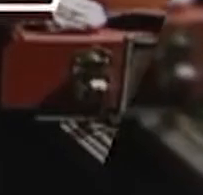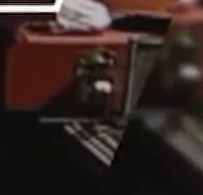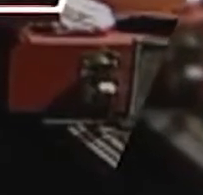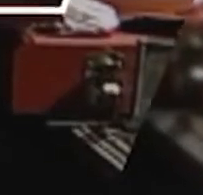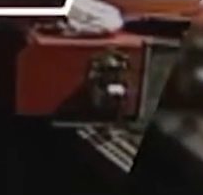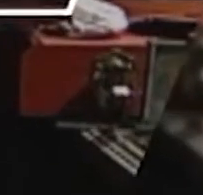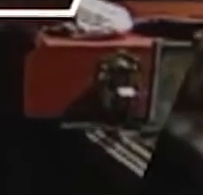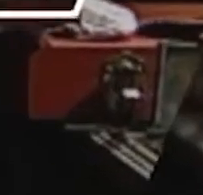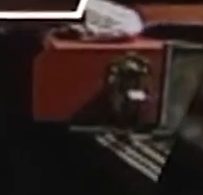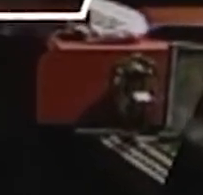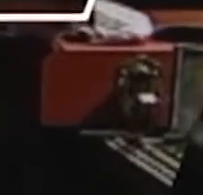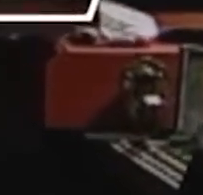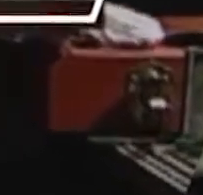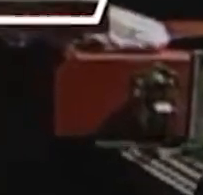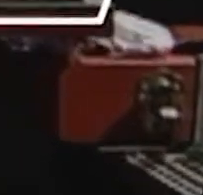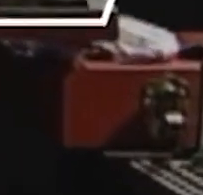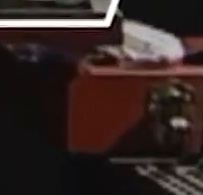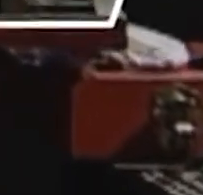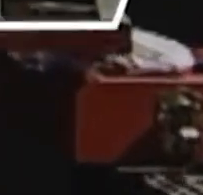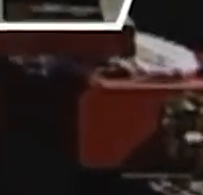maestro del óleo.